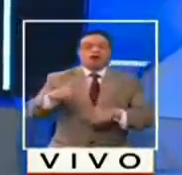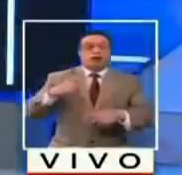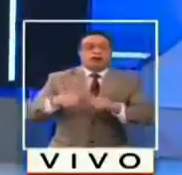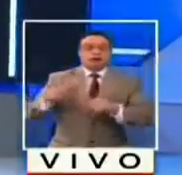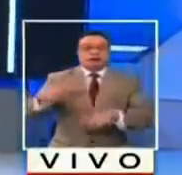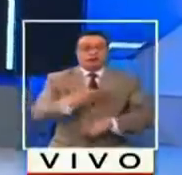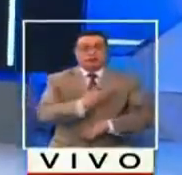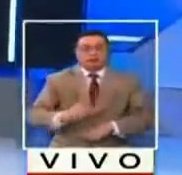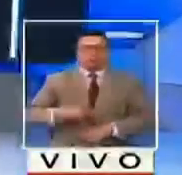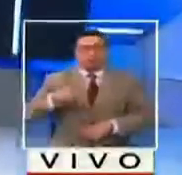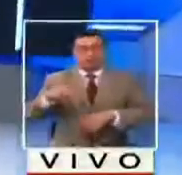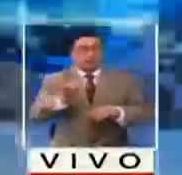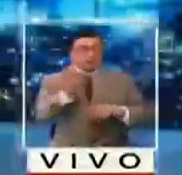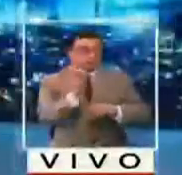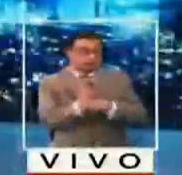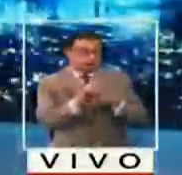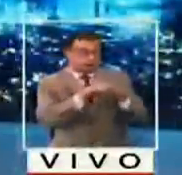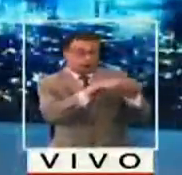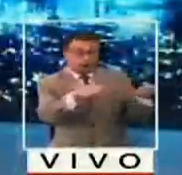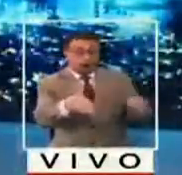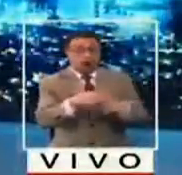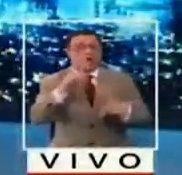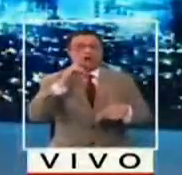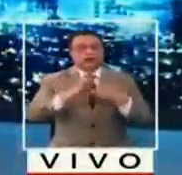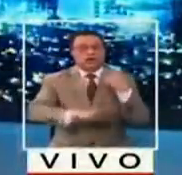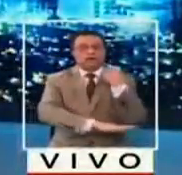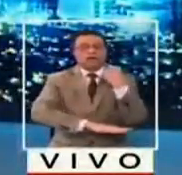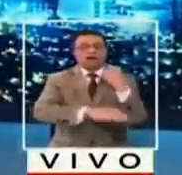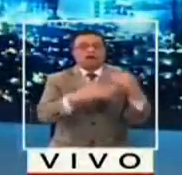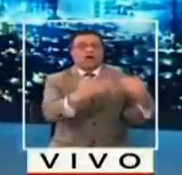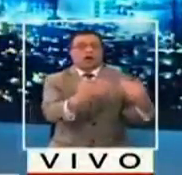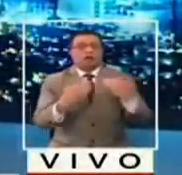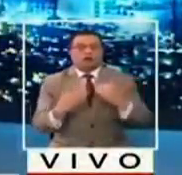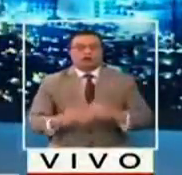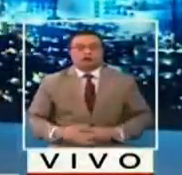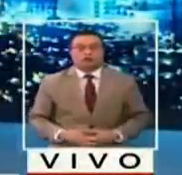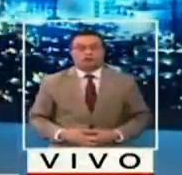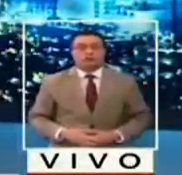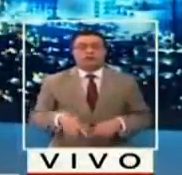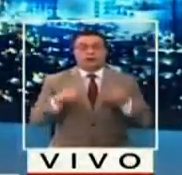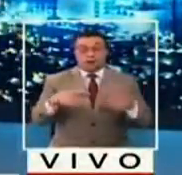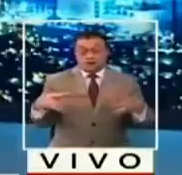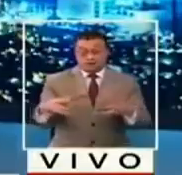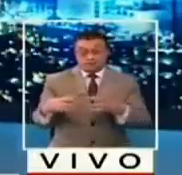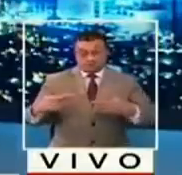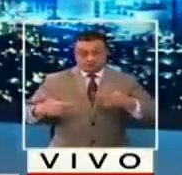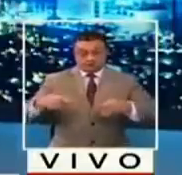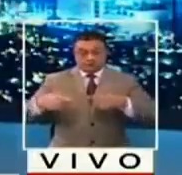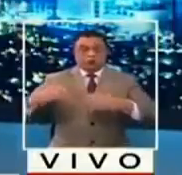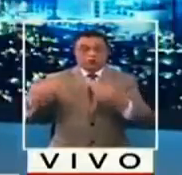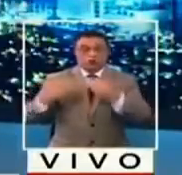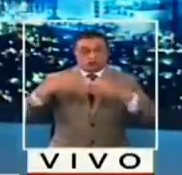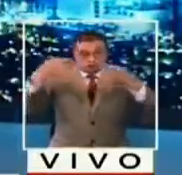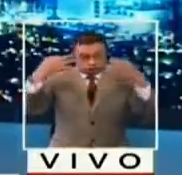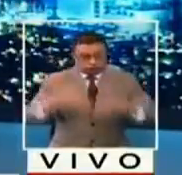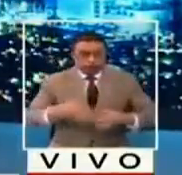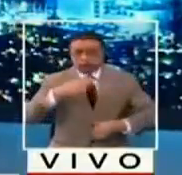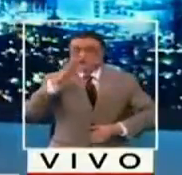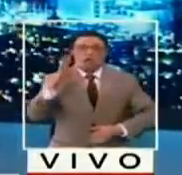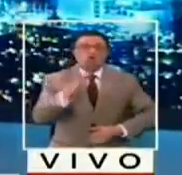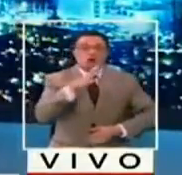exgobernante. Al traicionarlos, quedó sin base alguna de apoyo. El presidente no tiene un partido real ni una